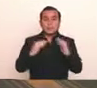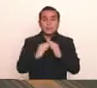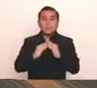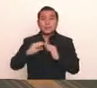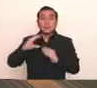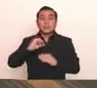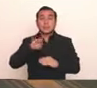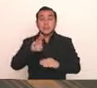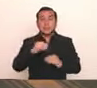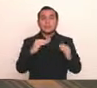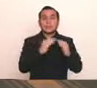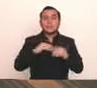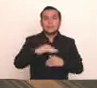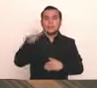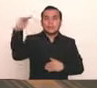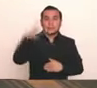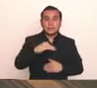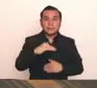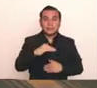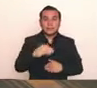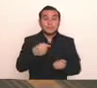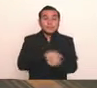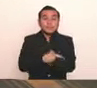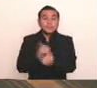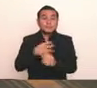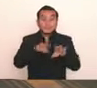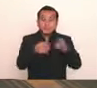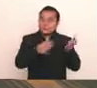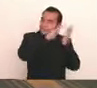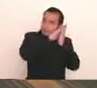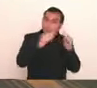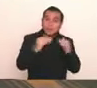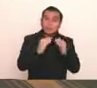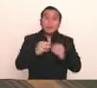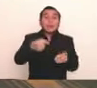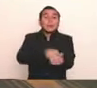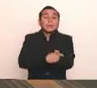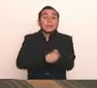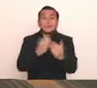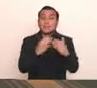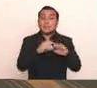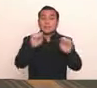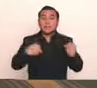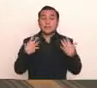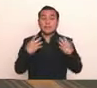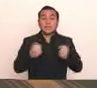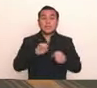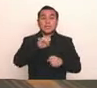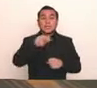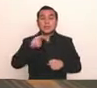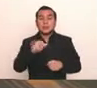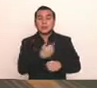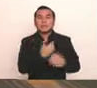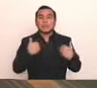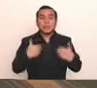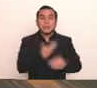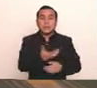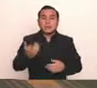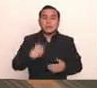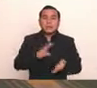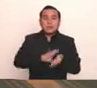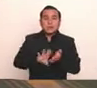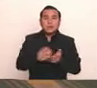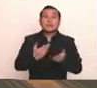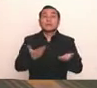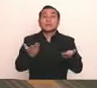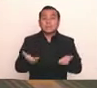segunda brigada aérea de comalapa como en otros hospitales de la red nacional se adecúe lista con espacios pita lario para niños con una inversión de